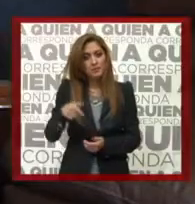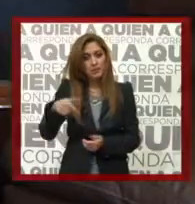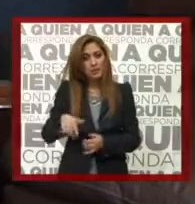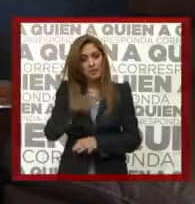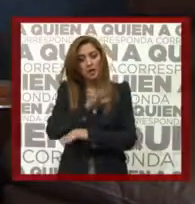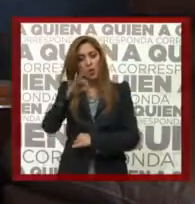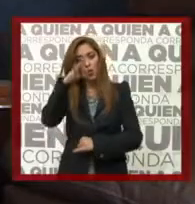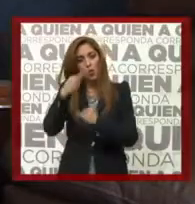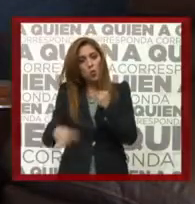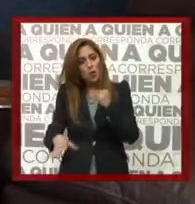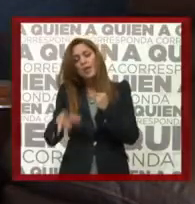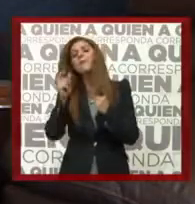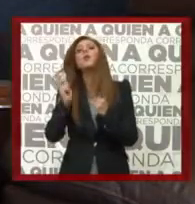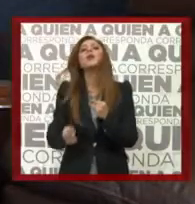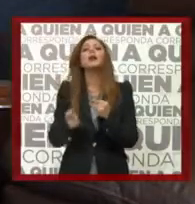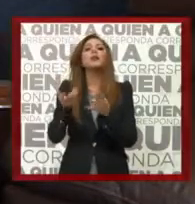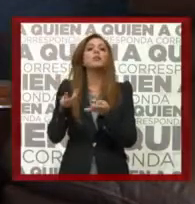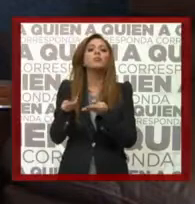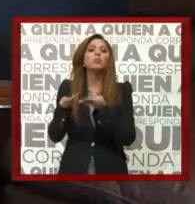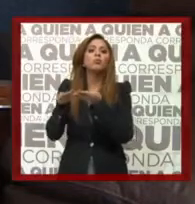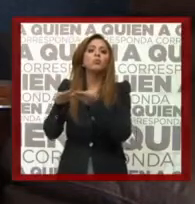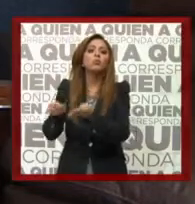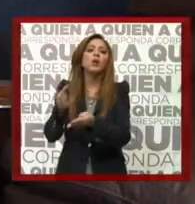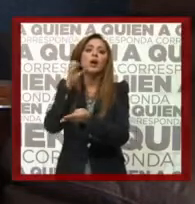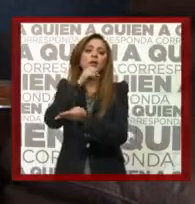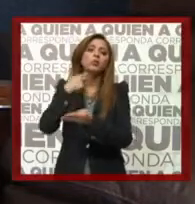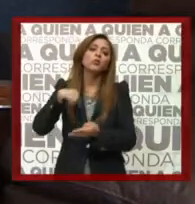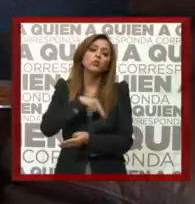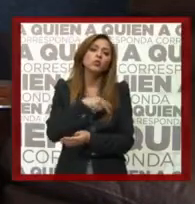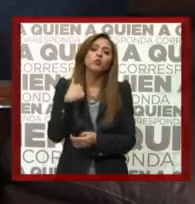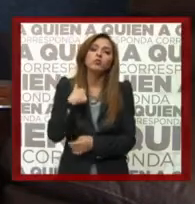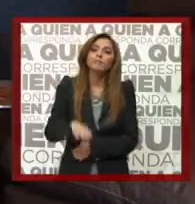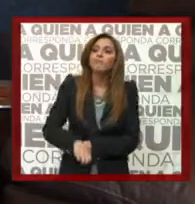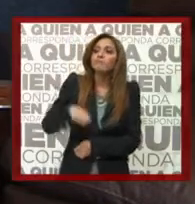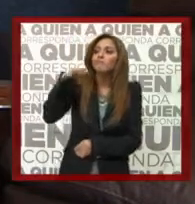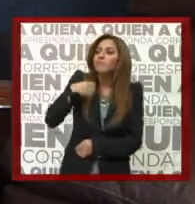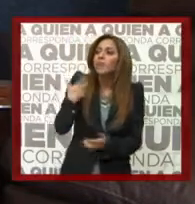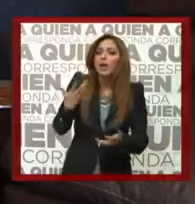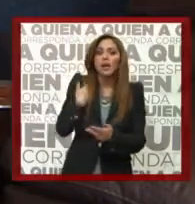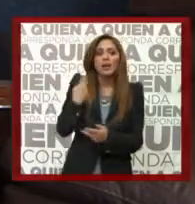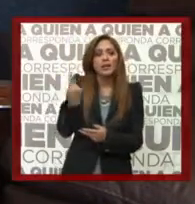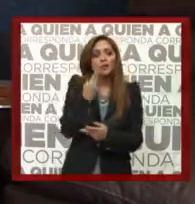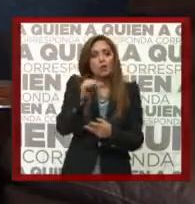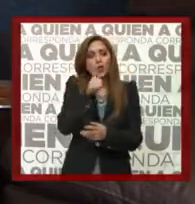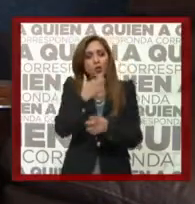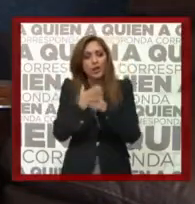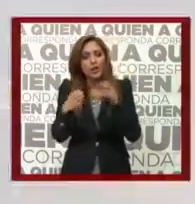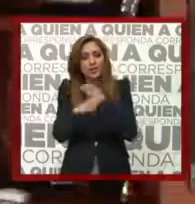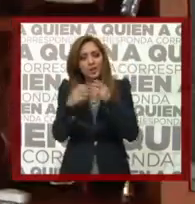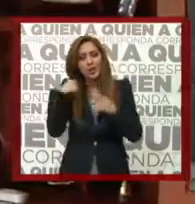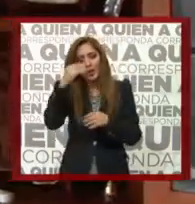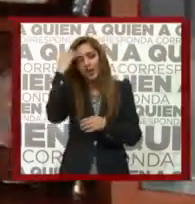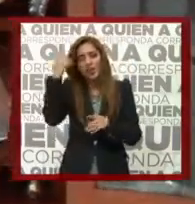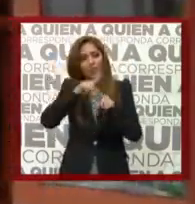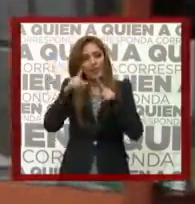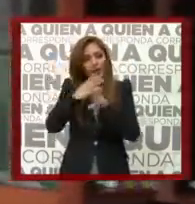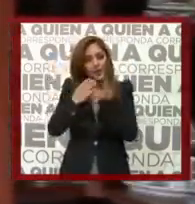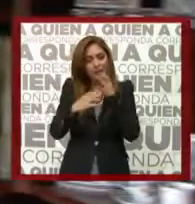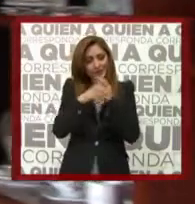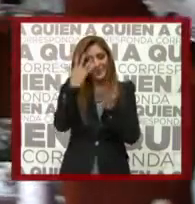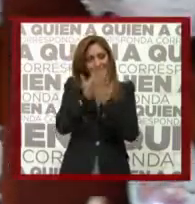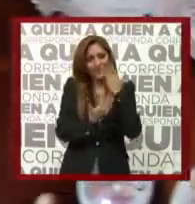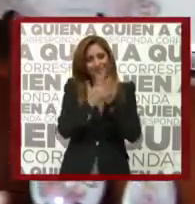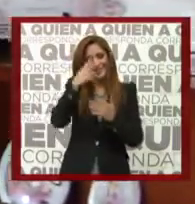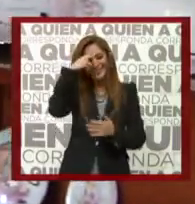etapa de la vida, por decirlo así, tenemos que estar ocupados. Entonces se te quita el estrés, te olvidas de todo. Hecho en México,